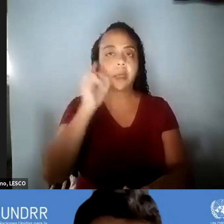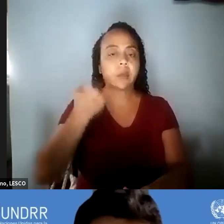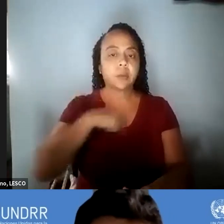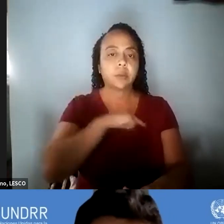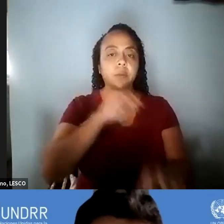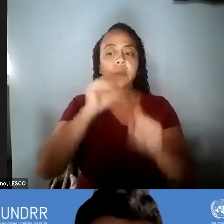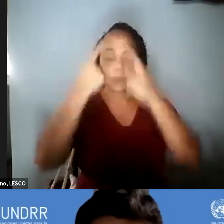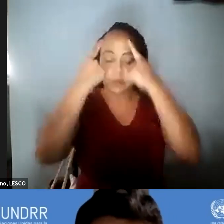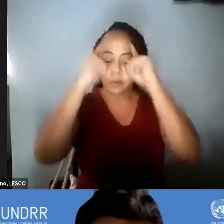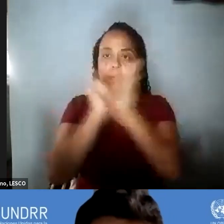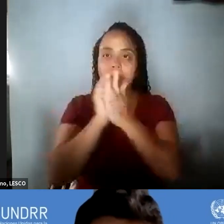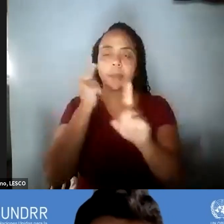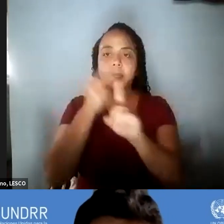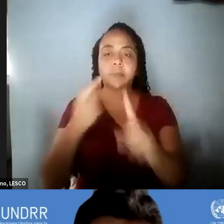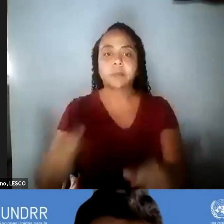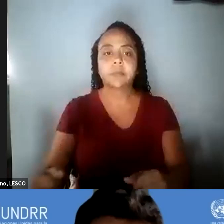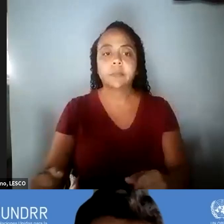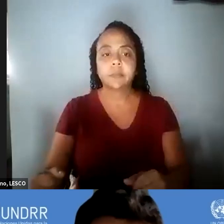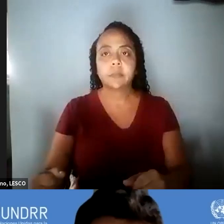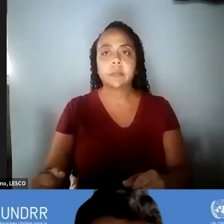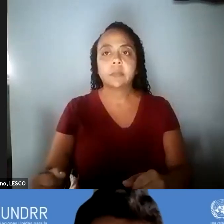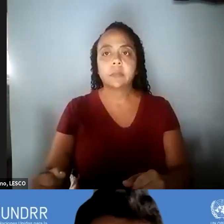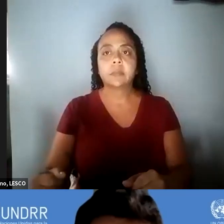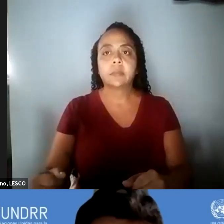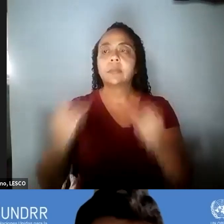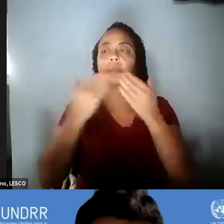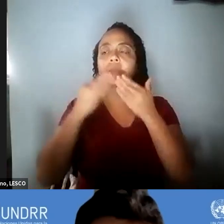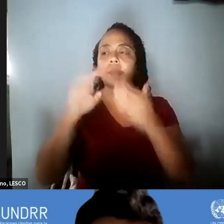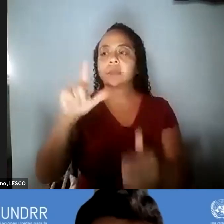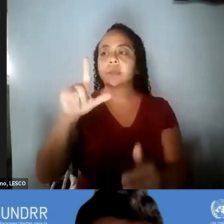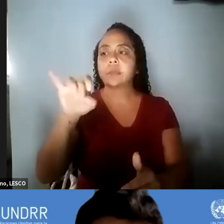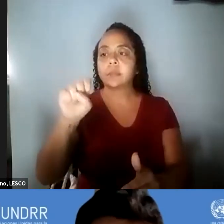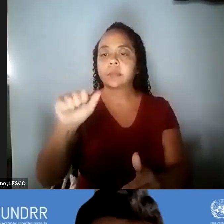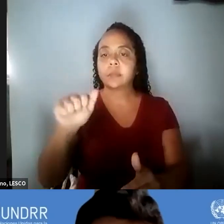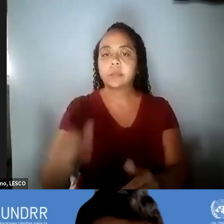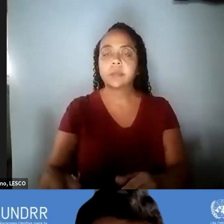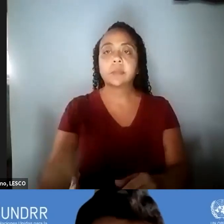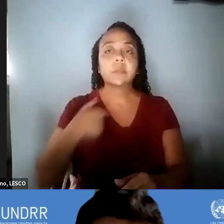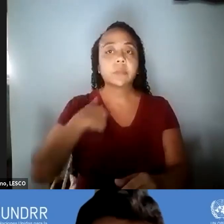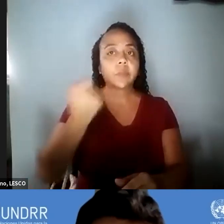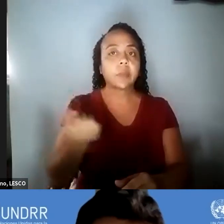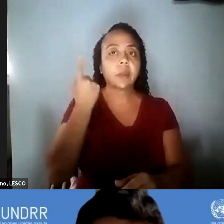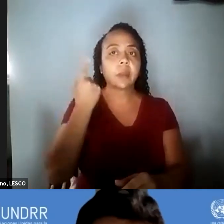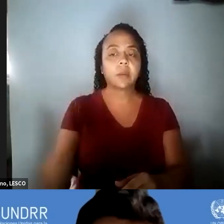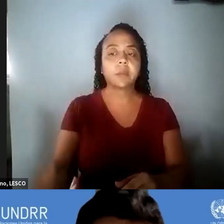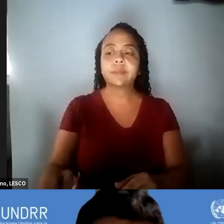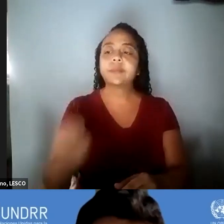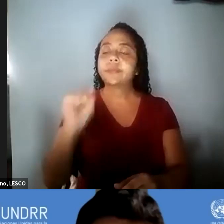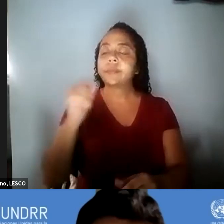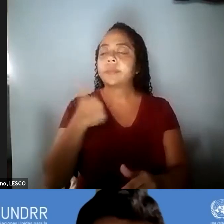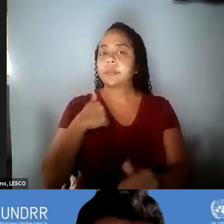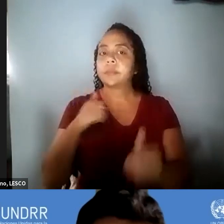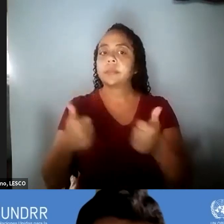podamos lograr esta meta la gracia de elisa mira yo entiendo que si tenemos un reto bastante